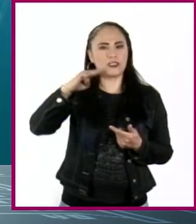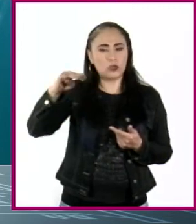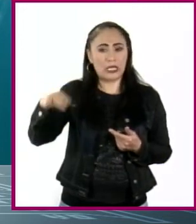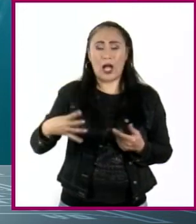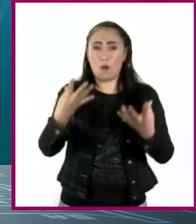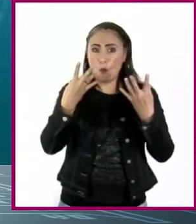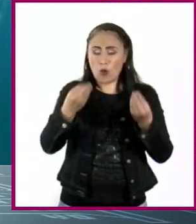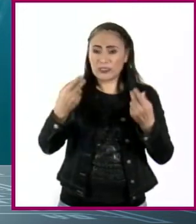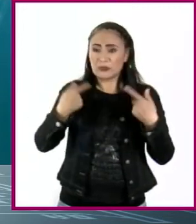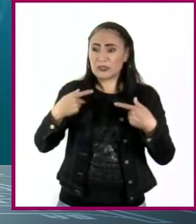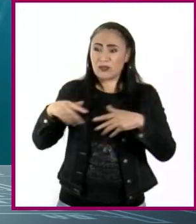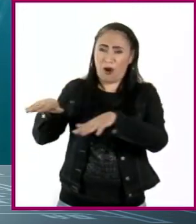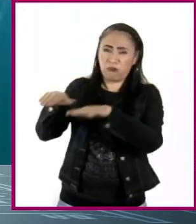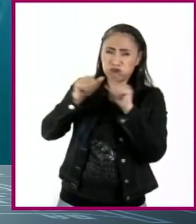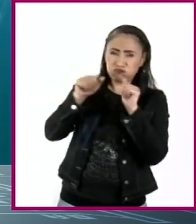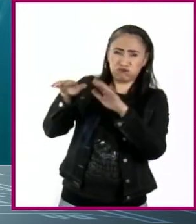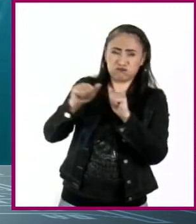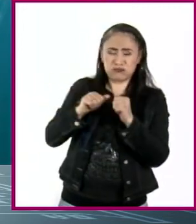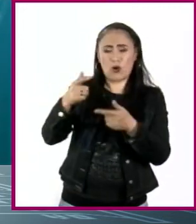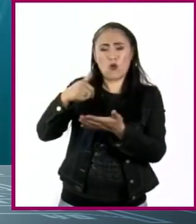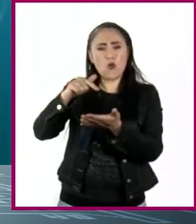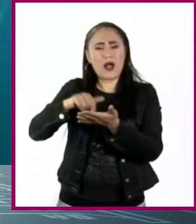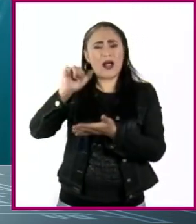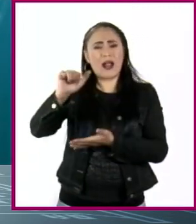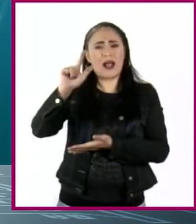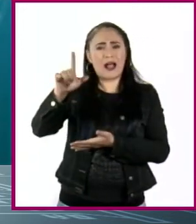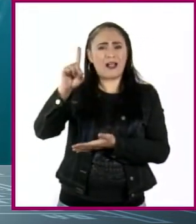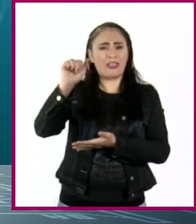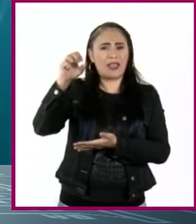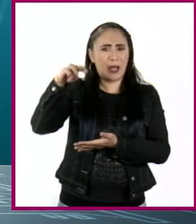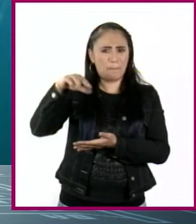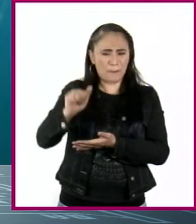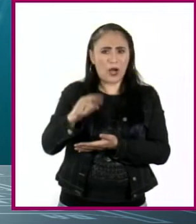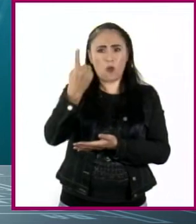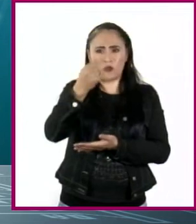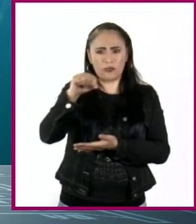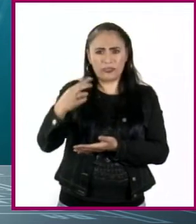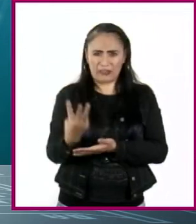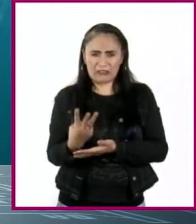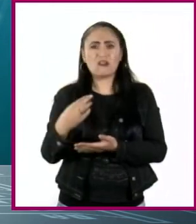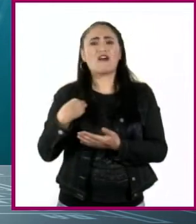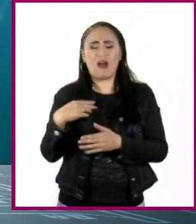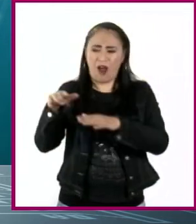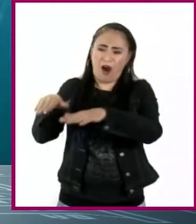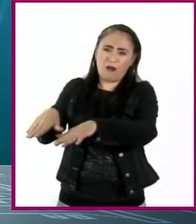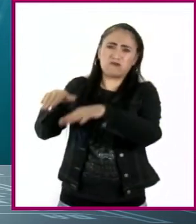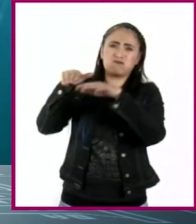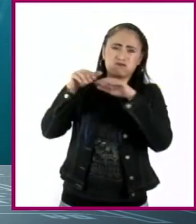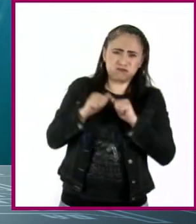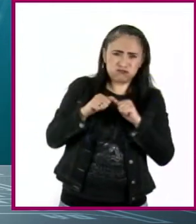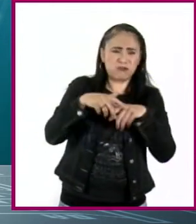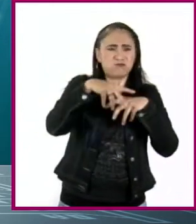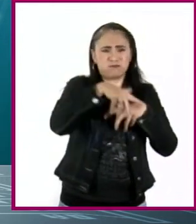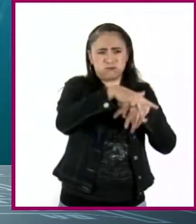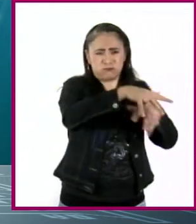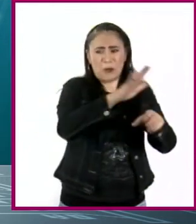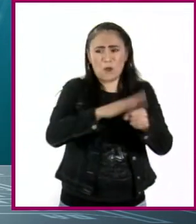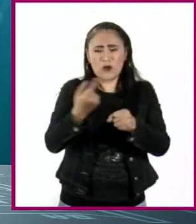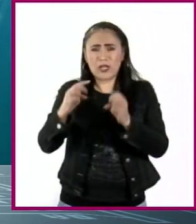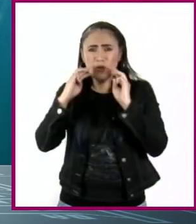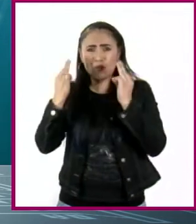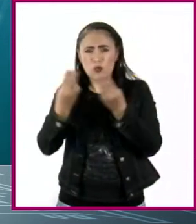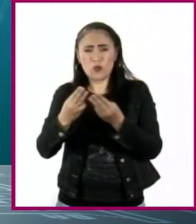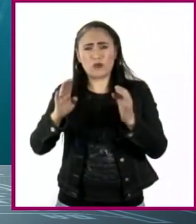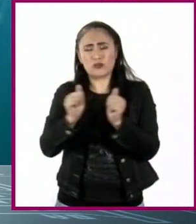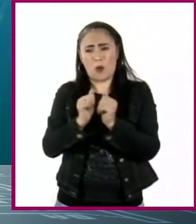desplazados. En Aldama, por ejemplo, casi un tercio de la población está en situación de desplazamiento por constantes ataques de los grupos